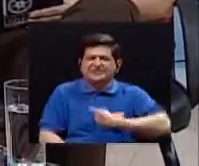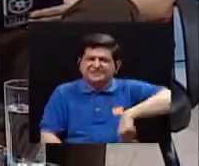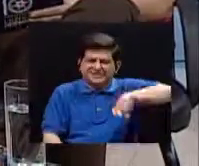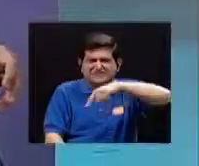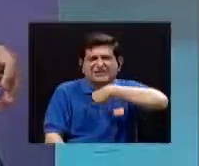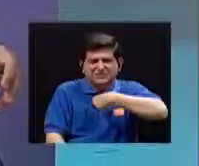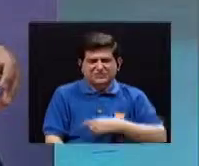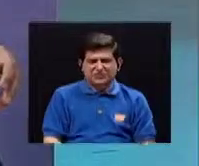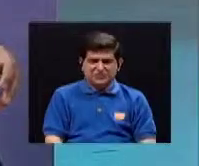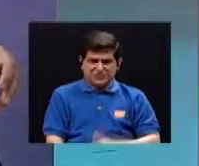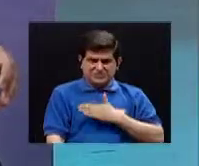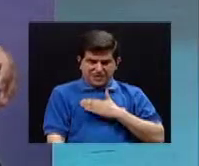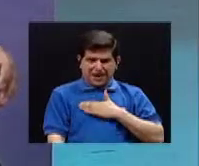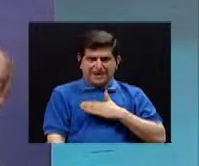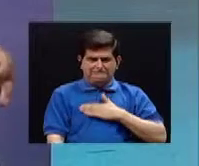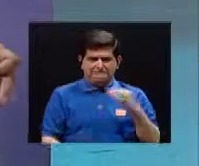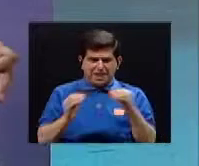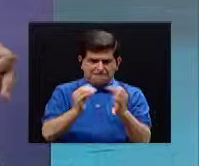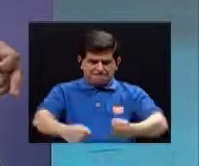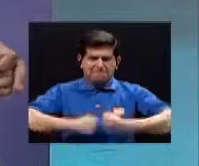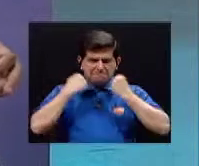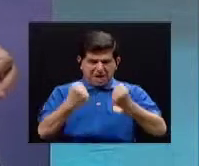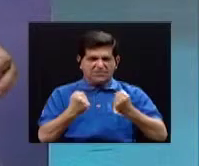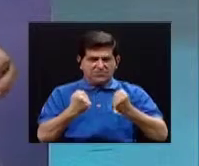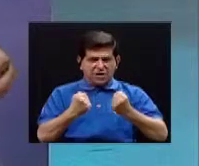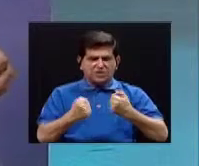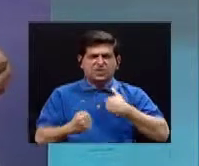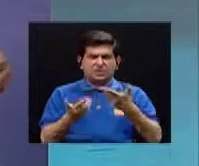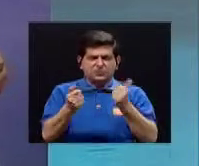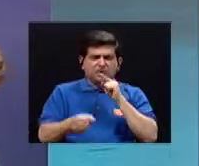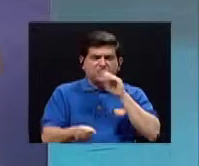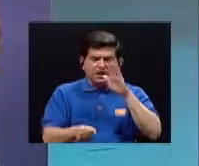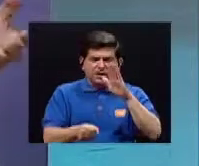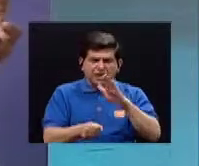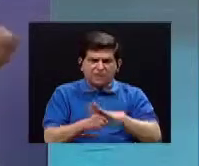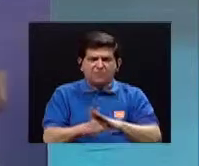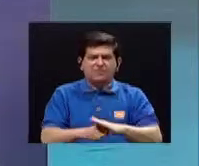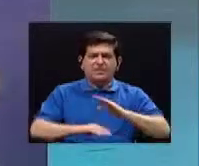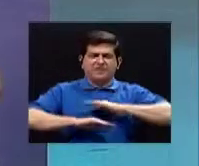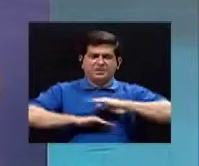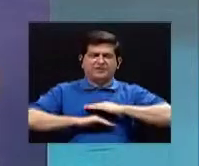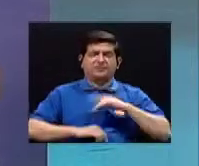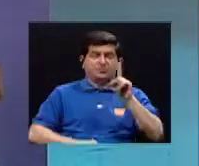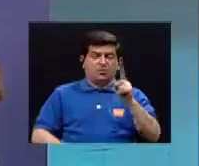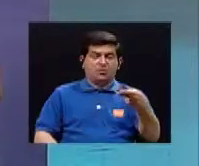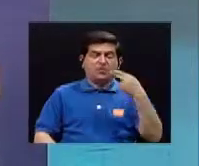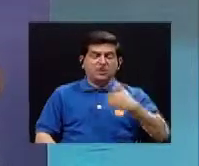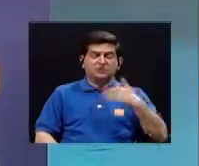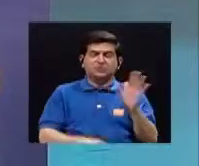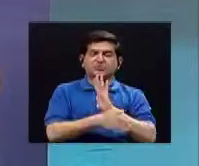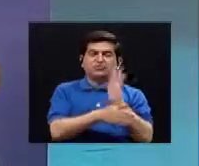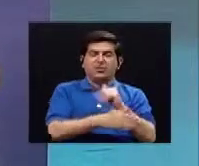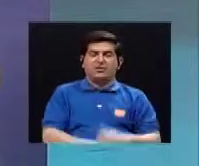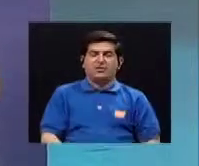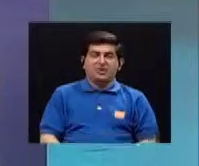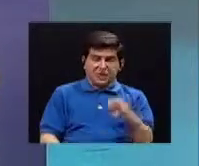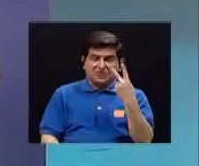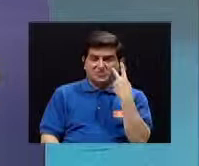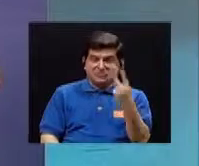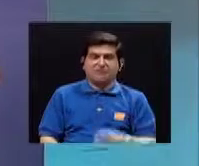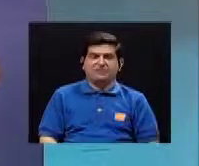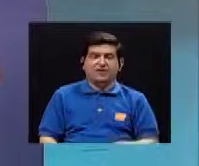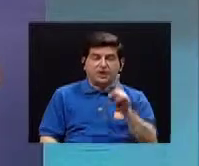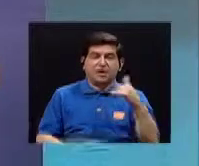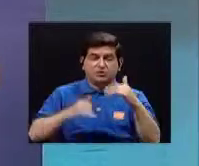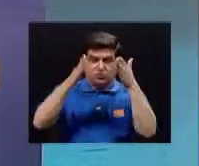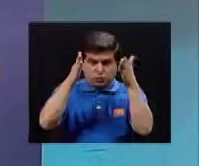por ejemplo a nosotros a mí el más fuerte era que yo quería complacer los hay una historia que tiene la película que